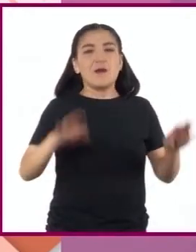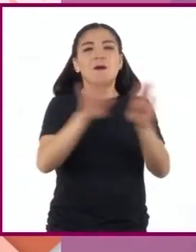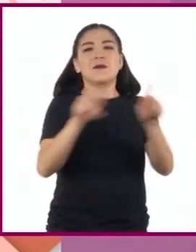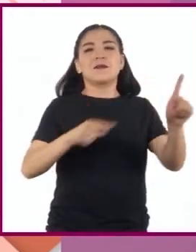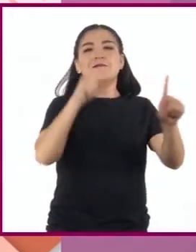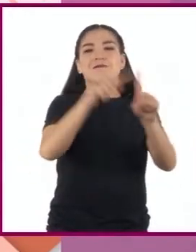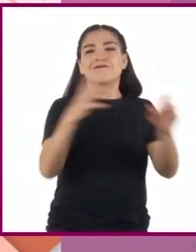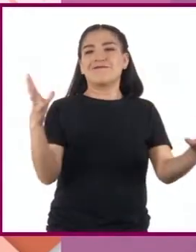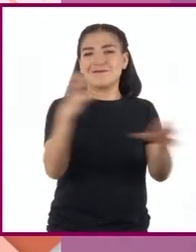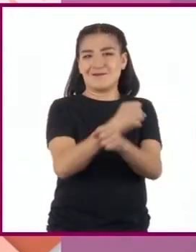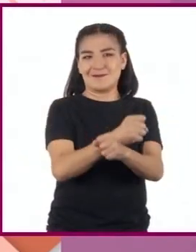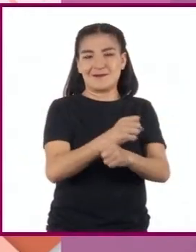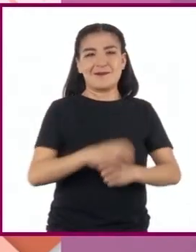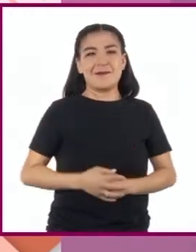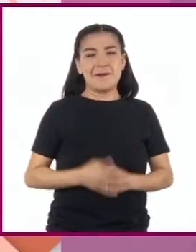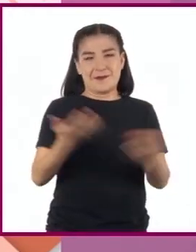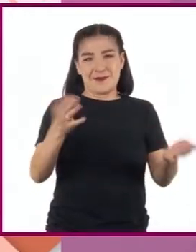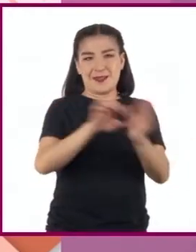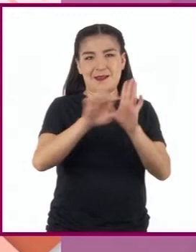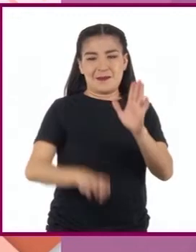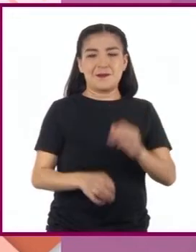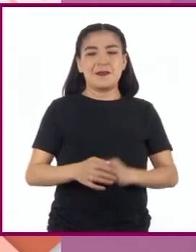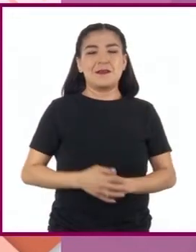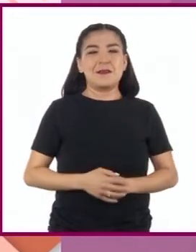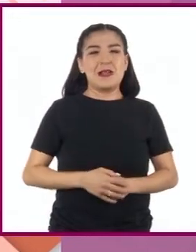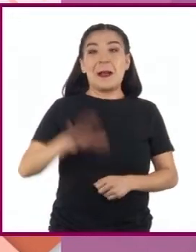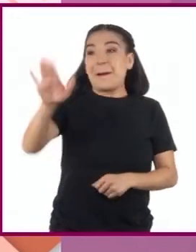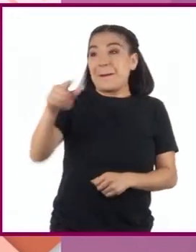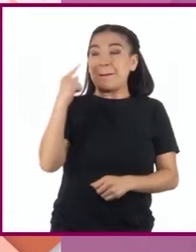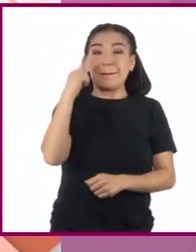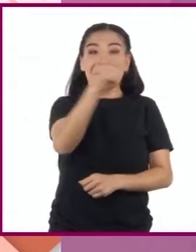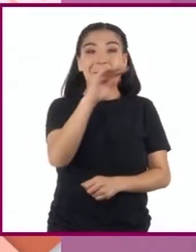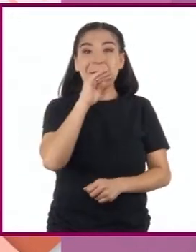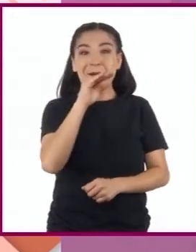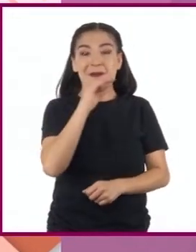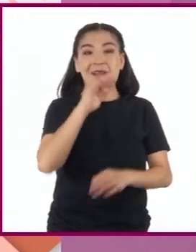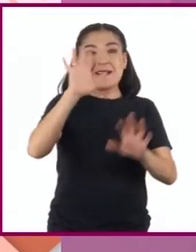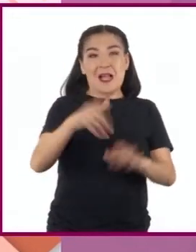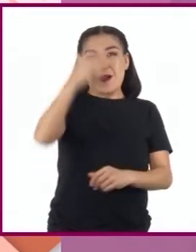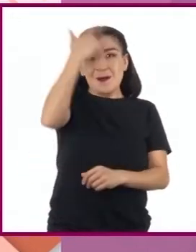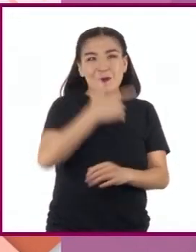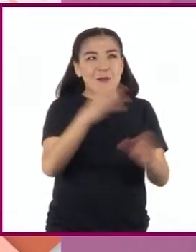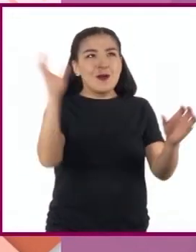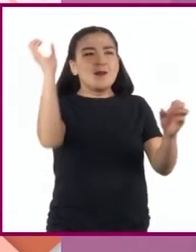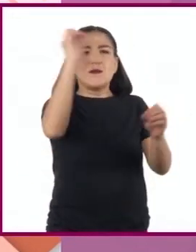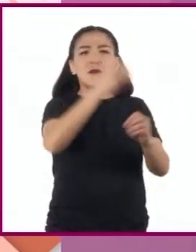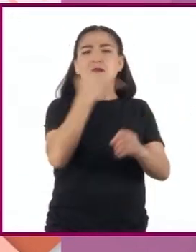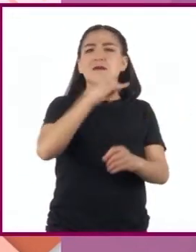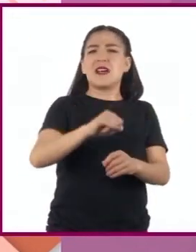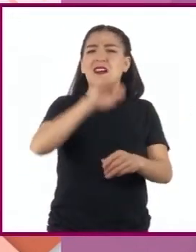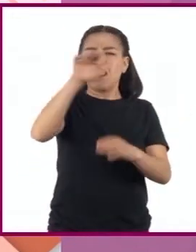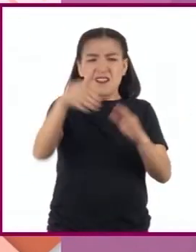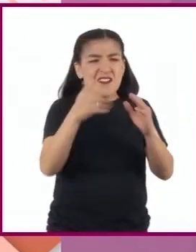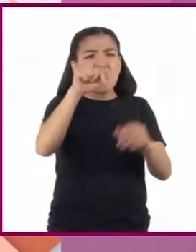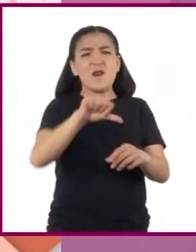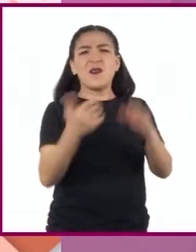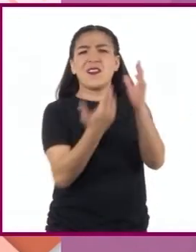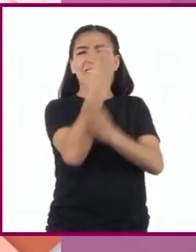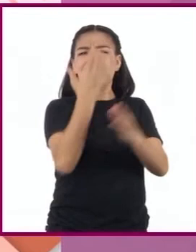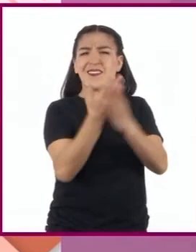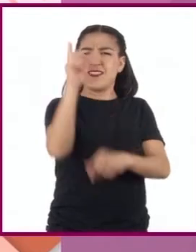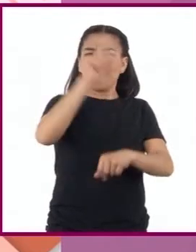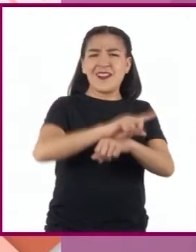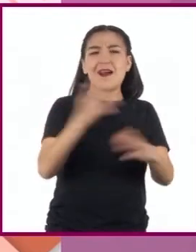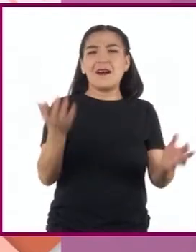su significado. Por ejemplo, mira mamá, se hizo de noche en pleno día, decía un niño a